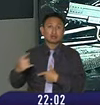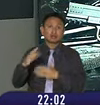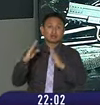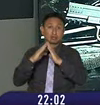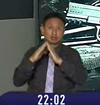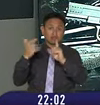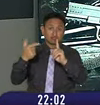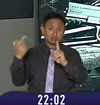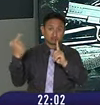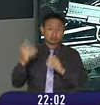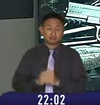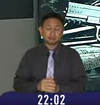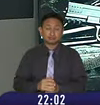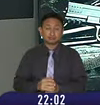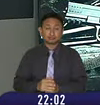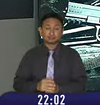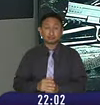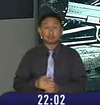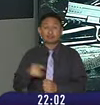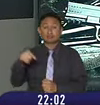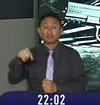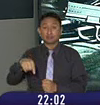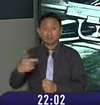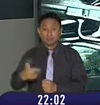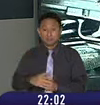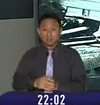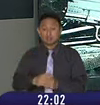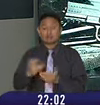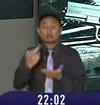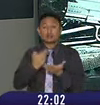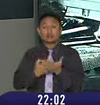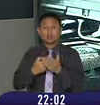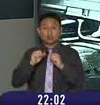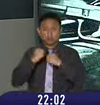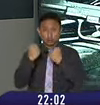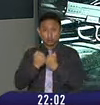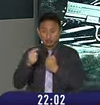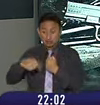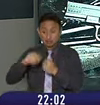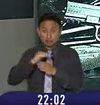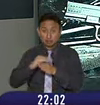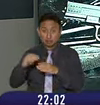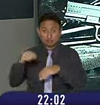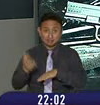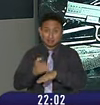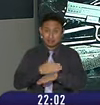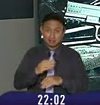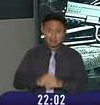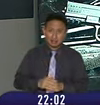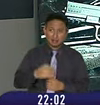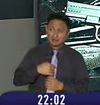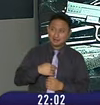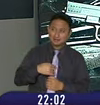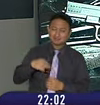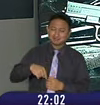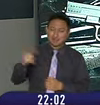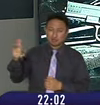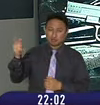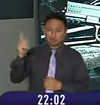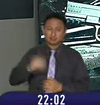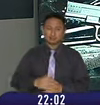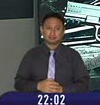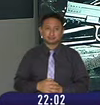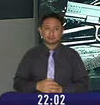al parecer gran parte de los invitados de una reunión social y antes de irse buscaron dejar el registro de su